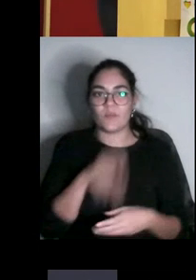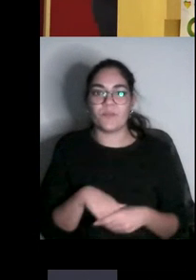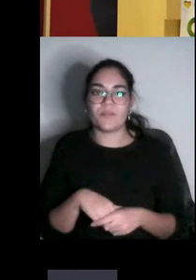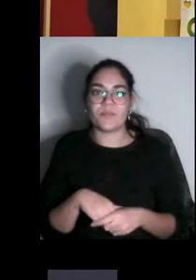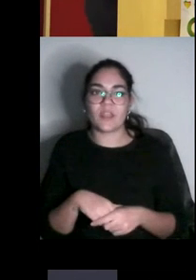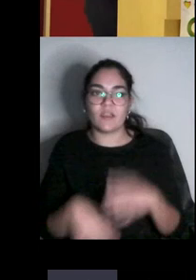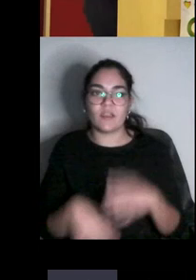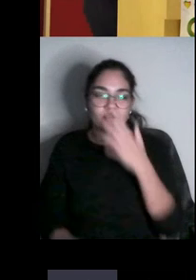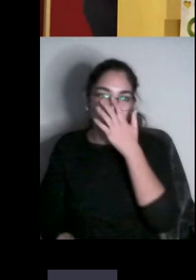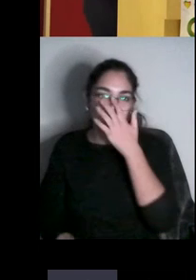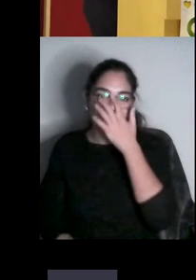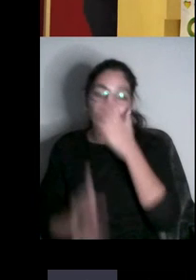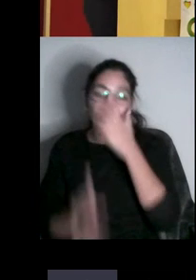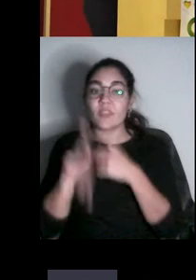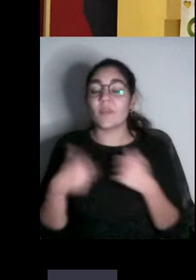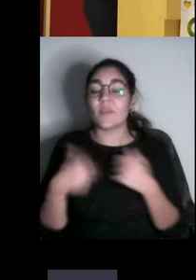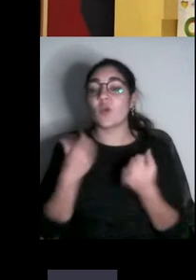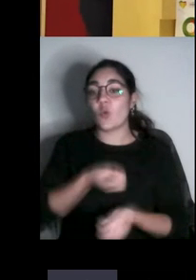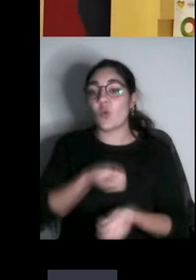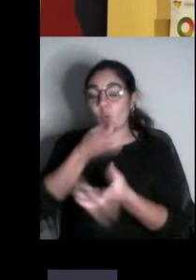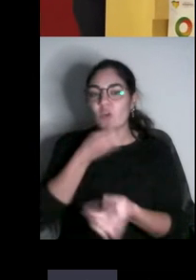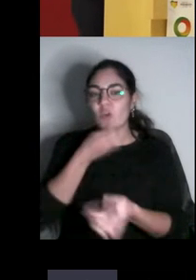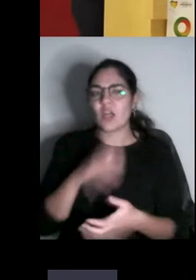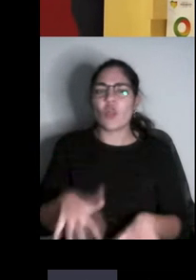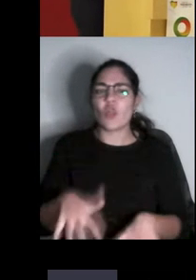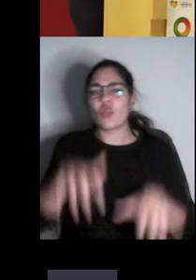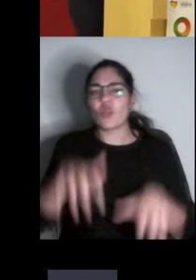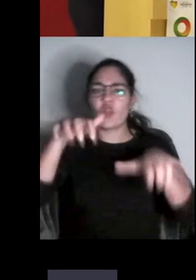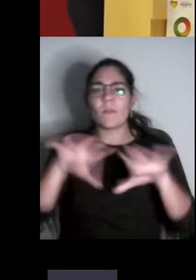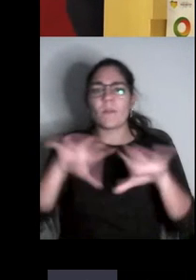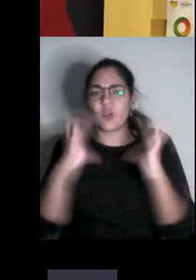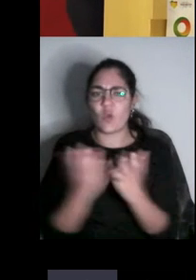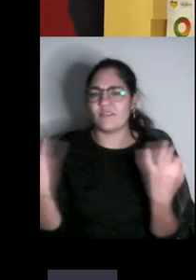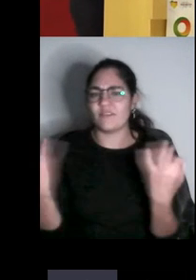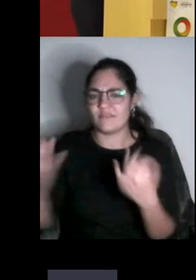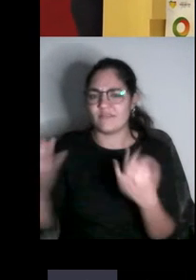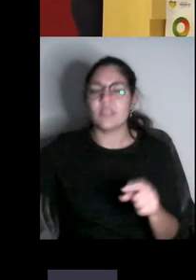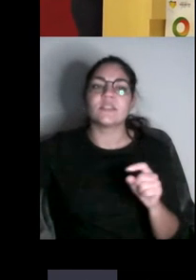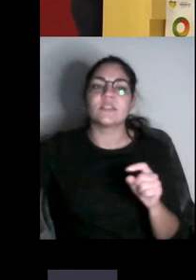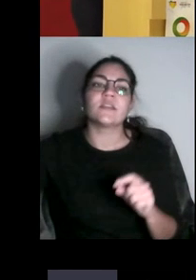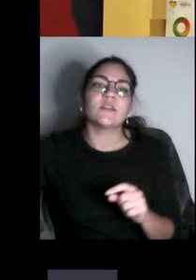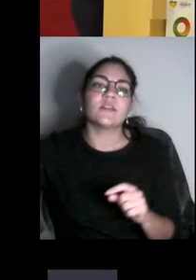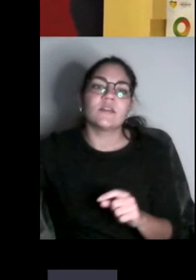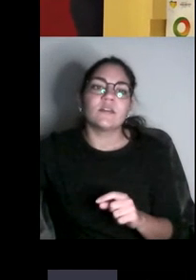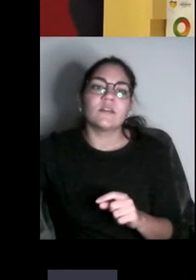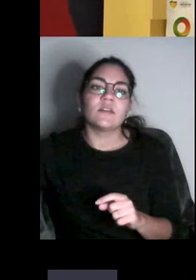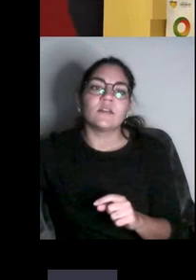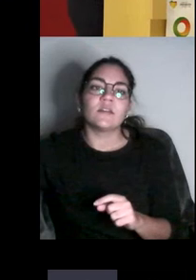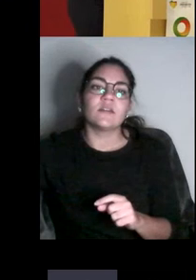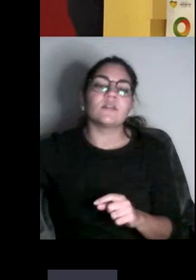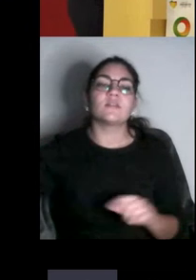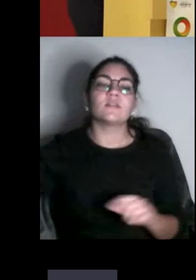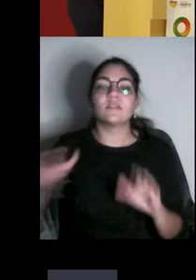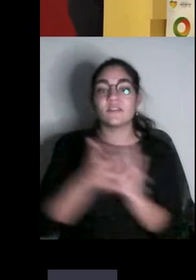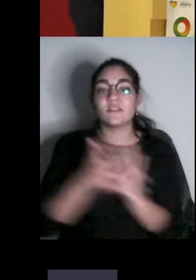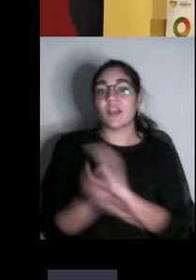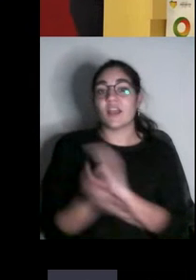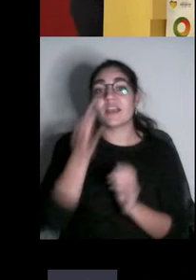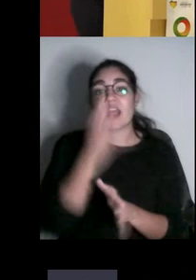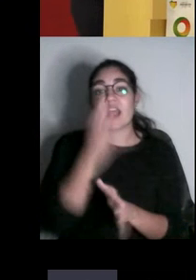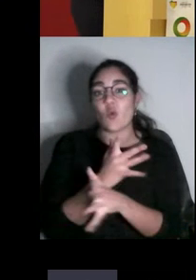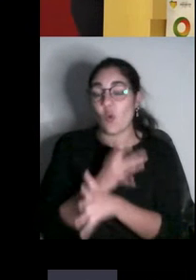voy a contarles un poco que es desde mi ver que yo creo que es lo que nos interesa entonces y es que no es más que un juego de